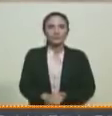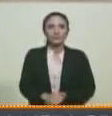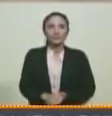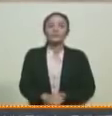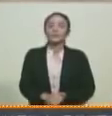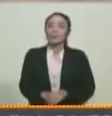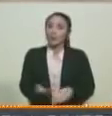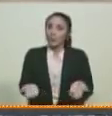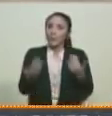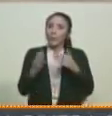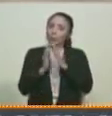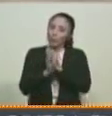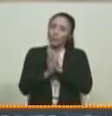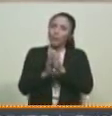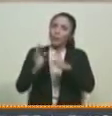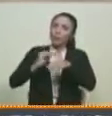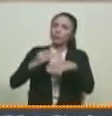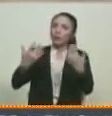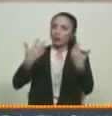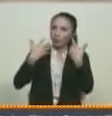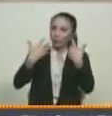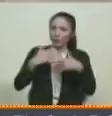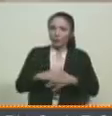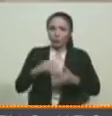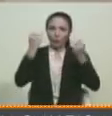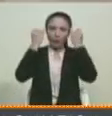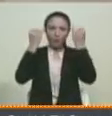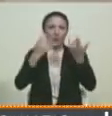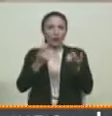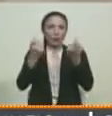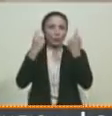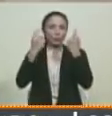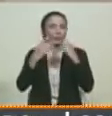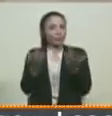Vamos a pedirle a ellos recomendaciones concretas.